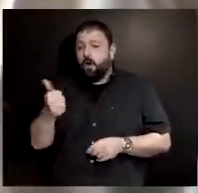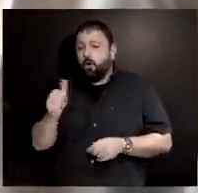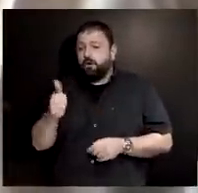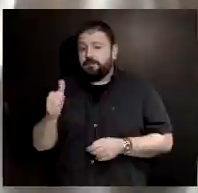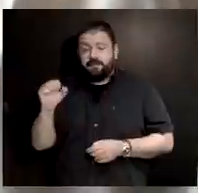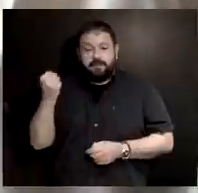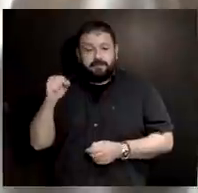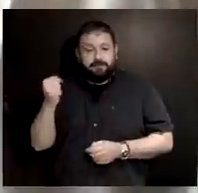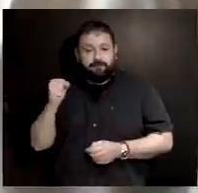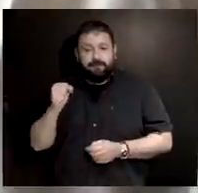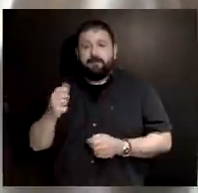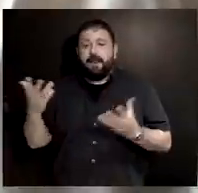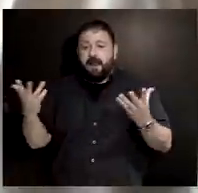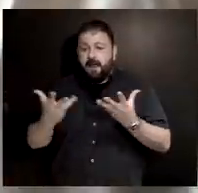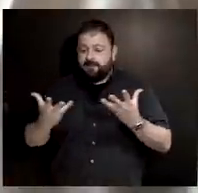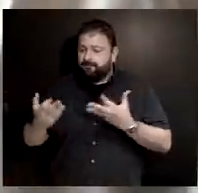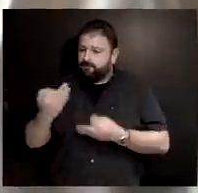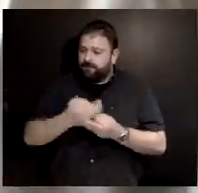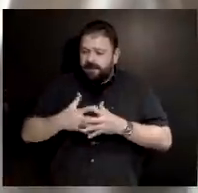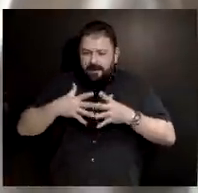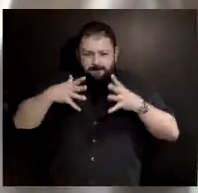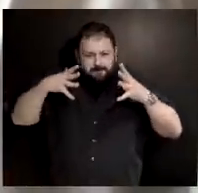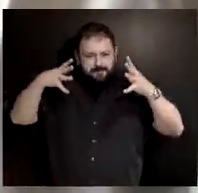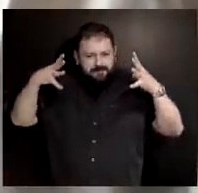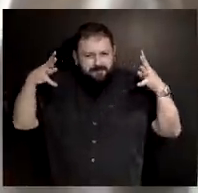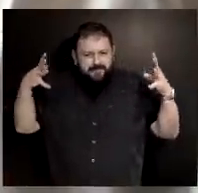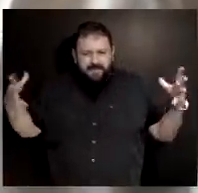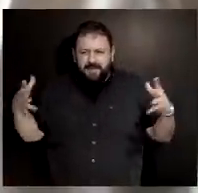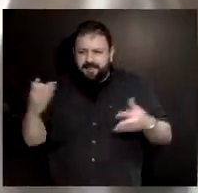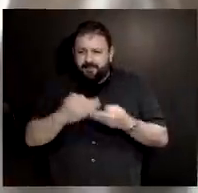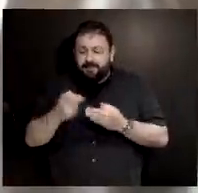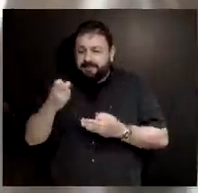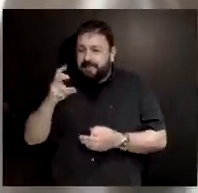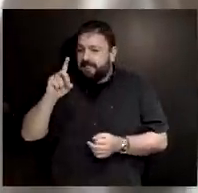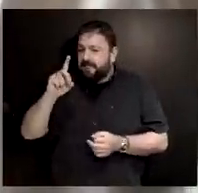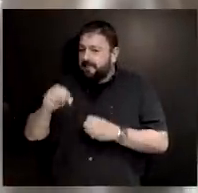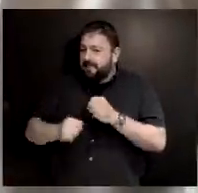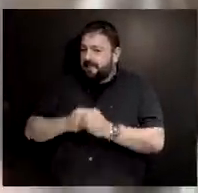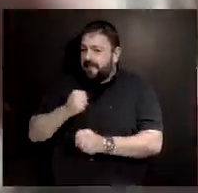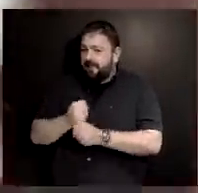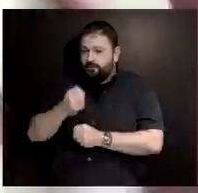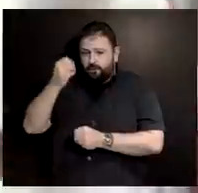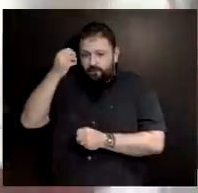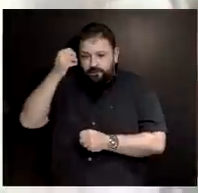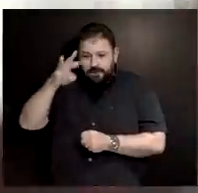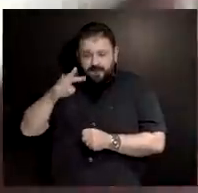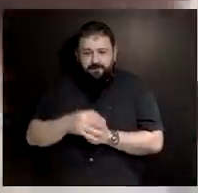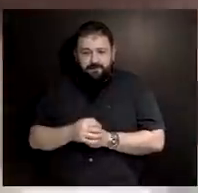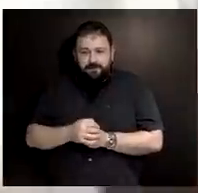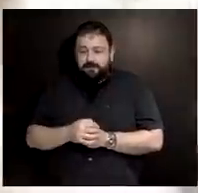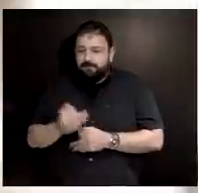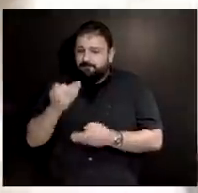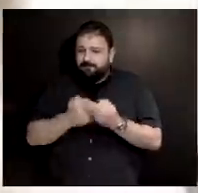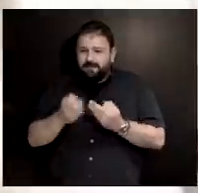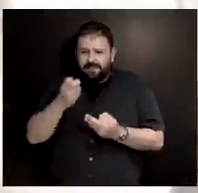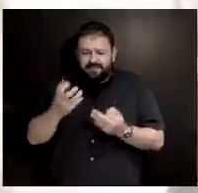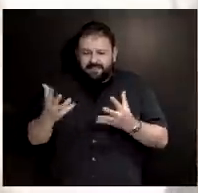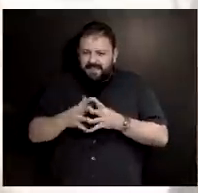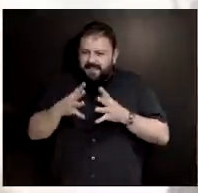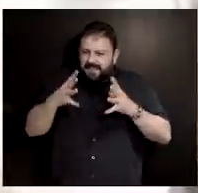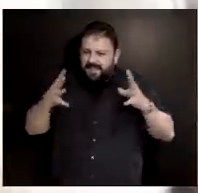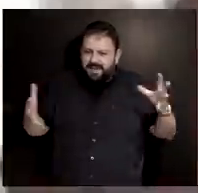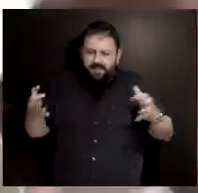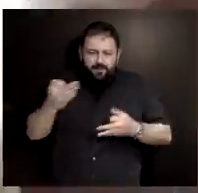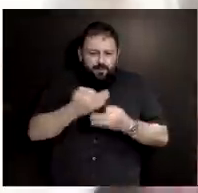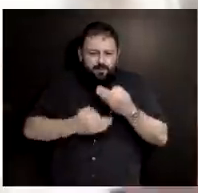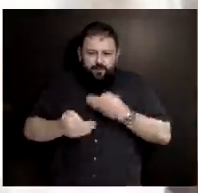septiembre, haremos el festejo más grande de los 30 años de OmniLife, en donde migraremos este gran artista que solemos